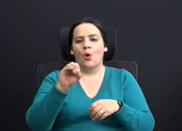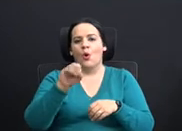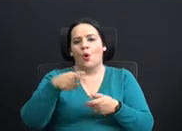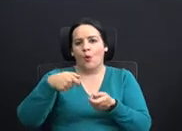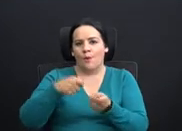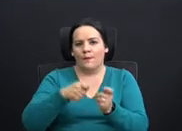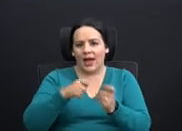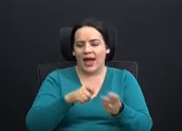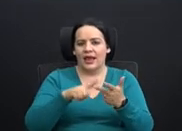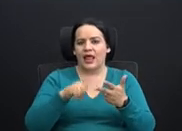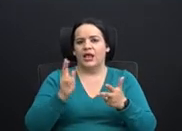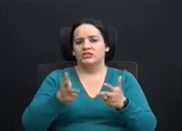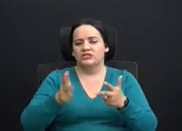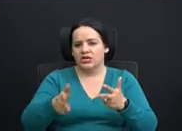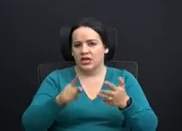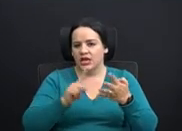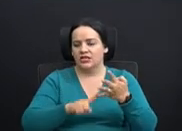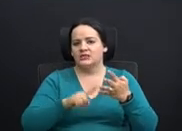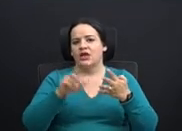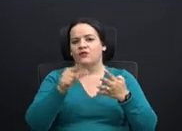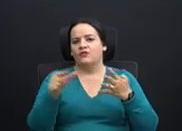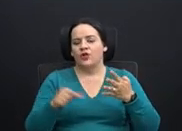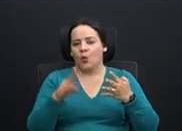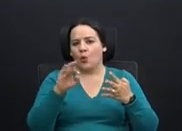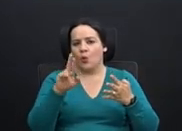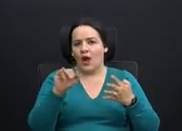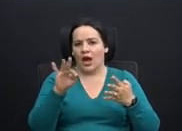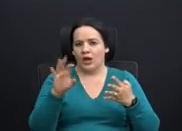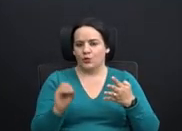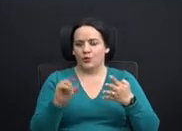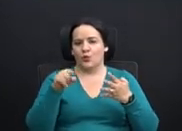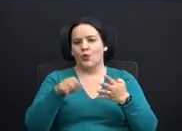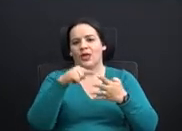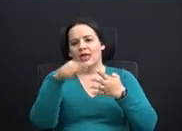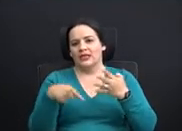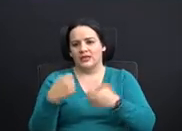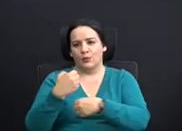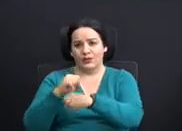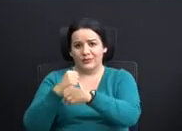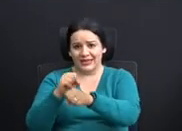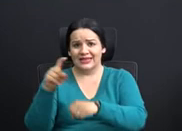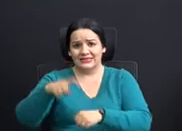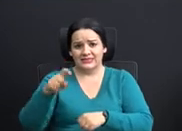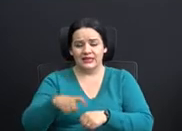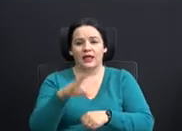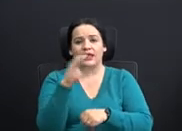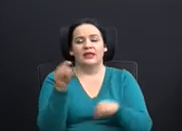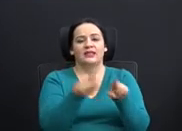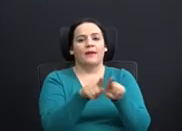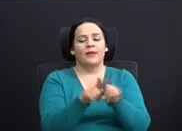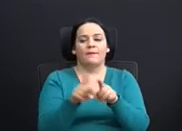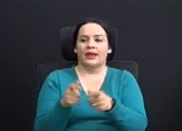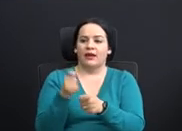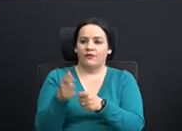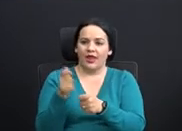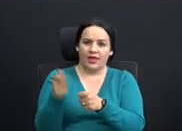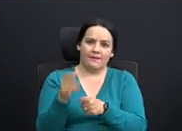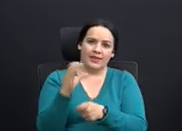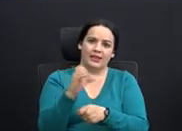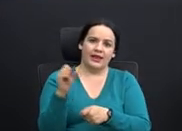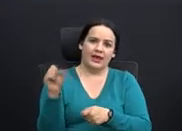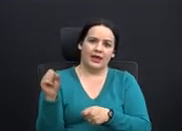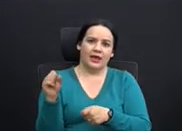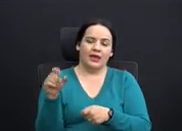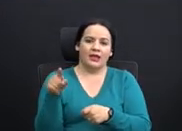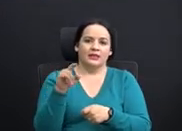Río Cuarto, una municipalidad nueva con tantísimas necesidades en este momento. También para el régimen no contributivo